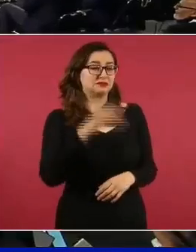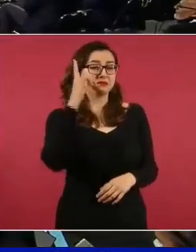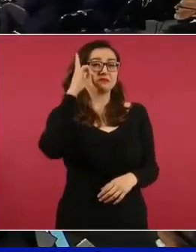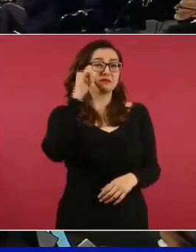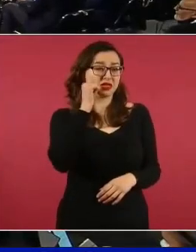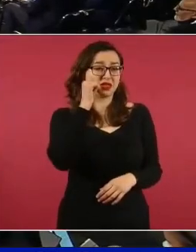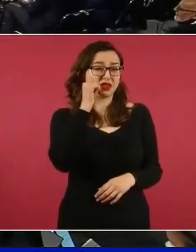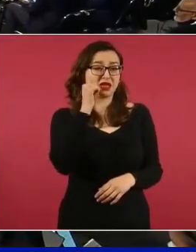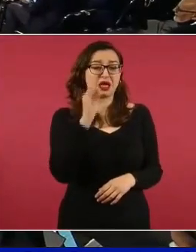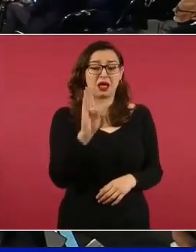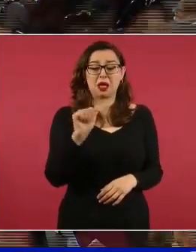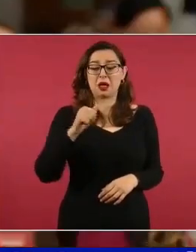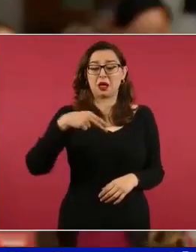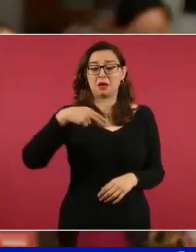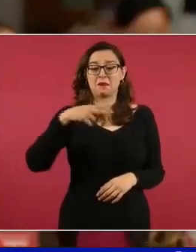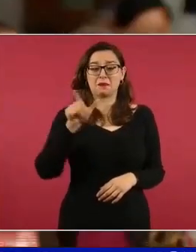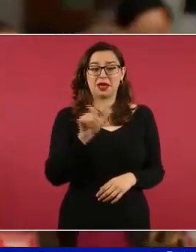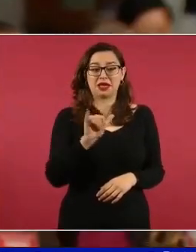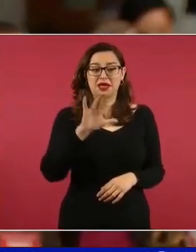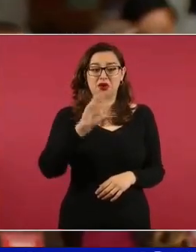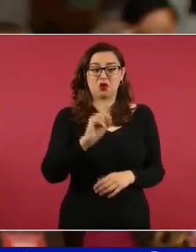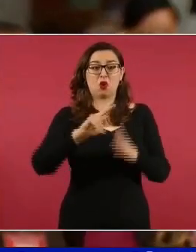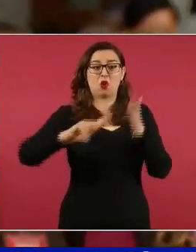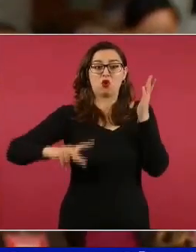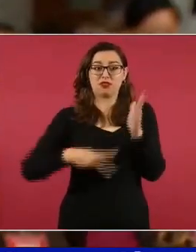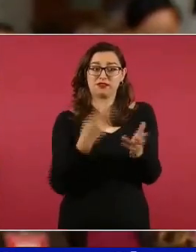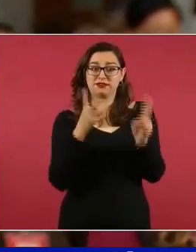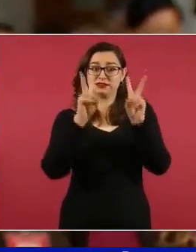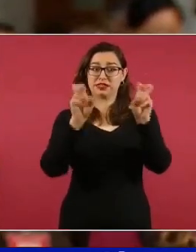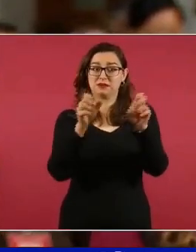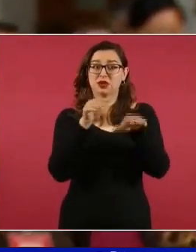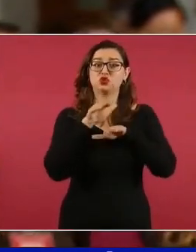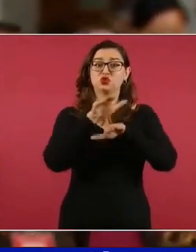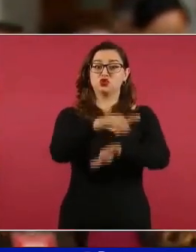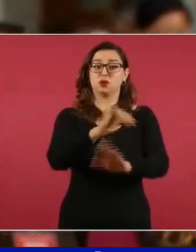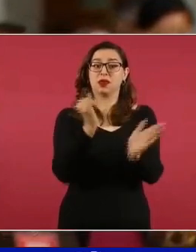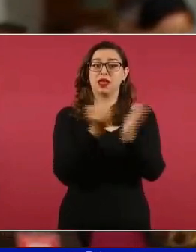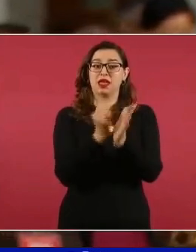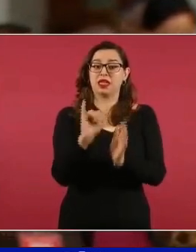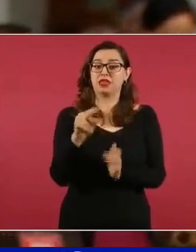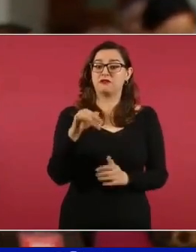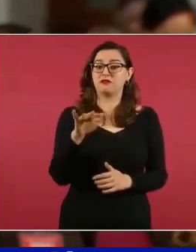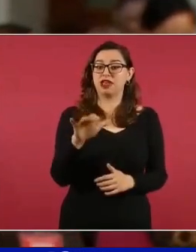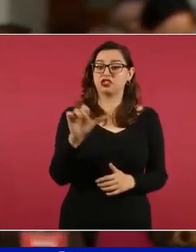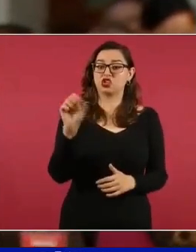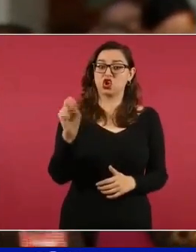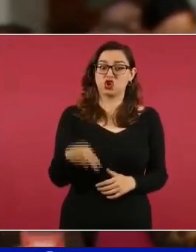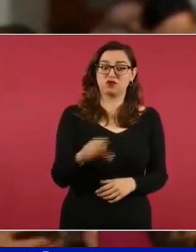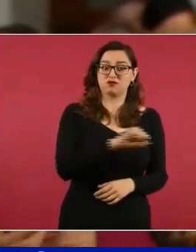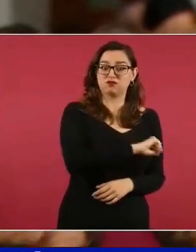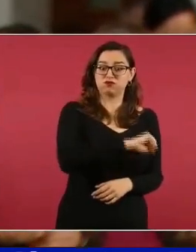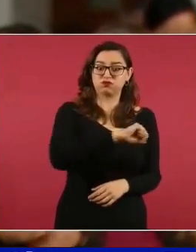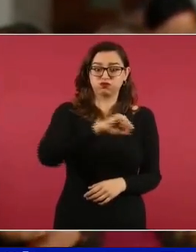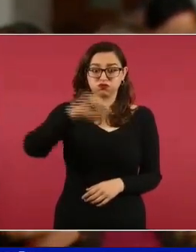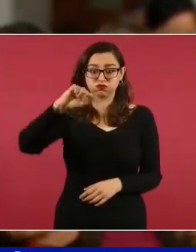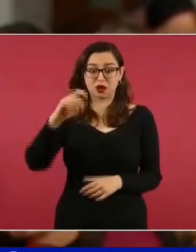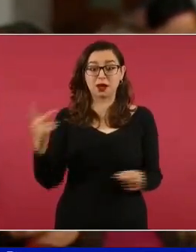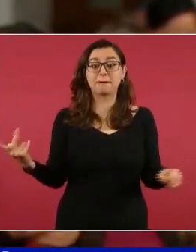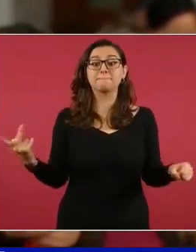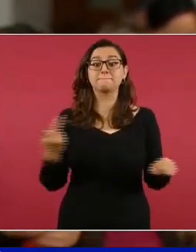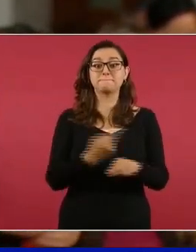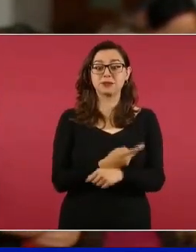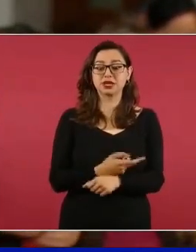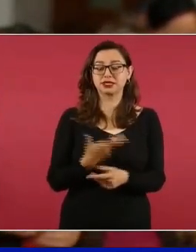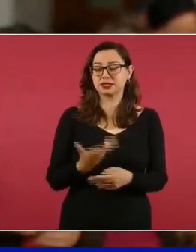a conocer el resultado de inflación. Yo le quiero preguntar porque, bueno, pues en la última revisión se elevó, se habla ya